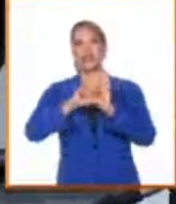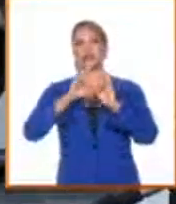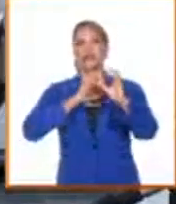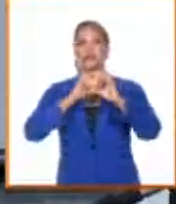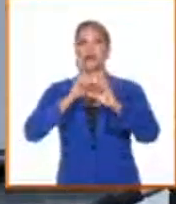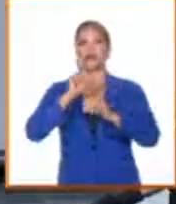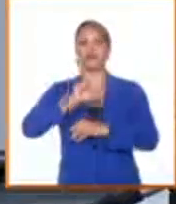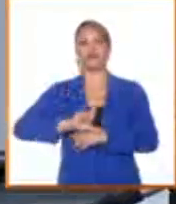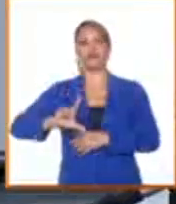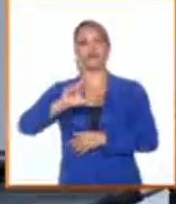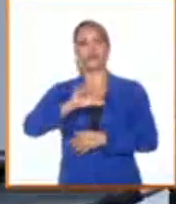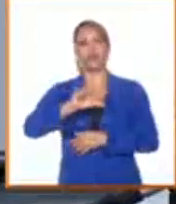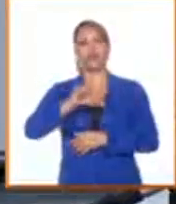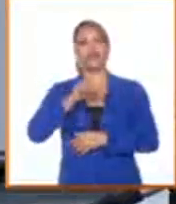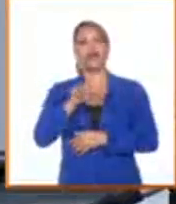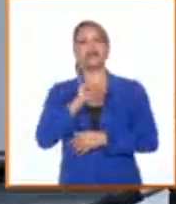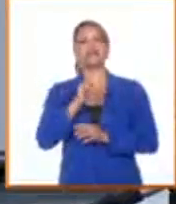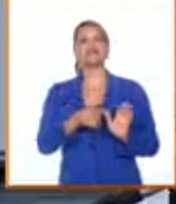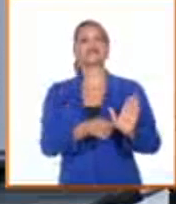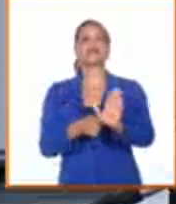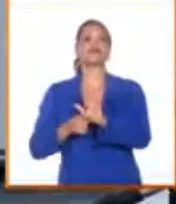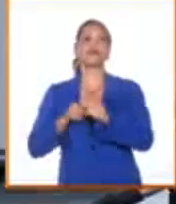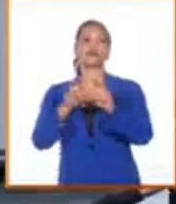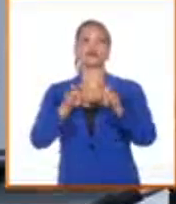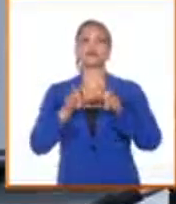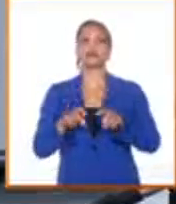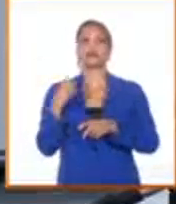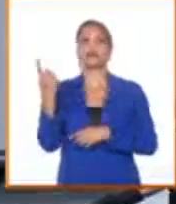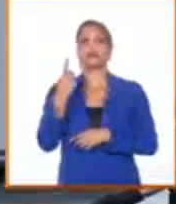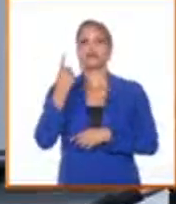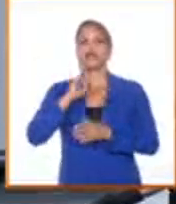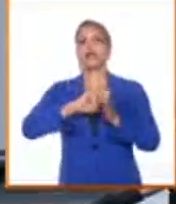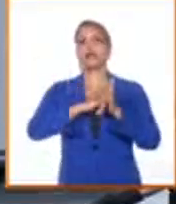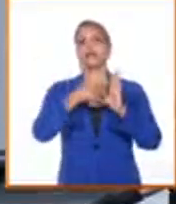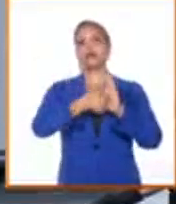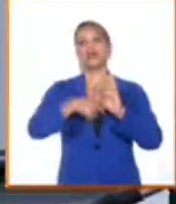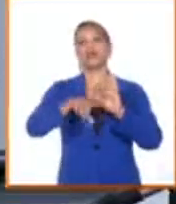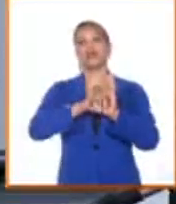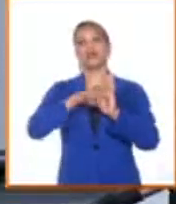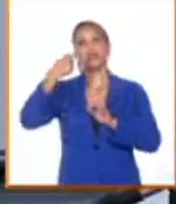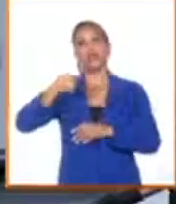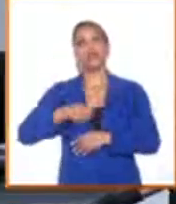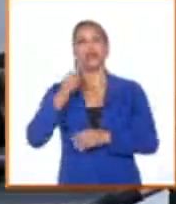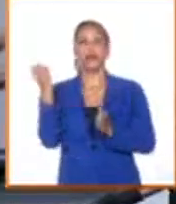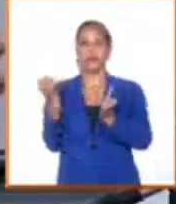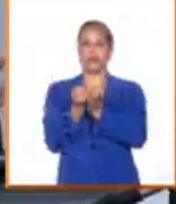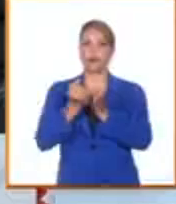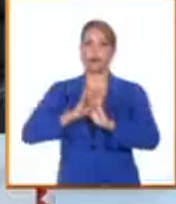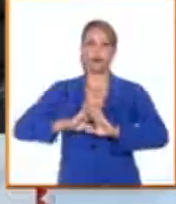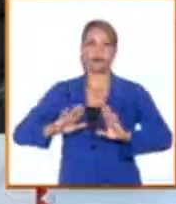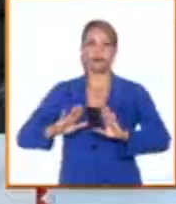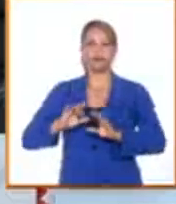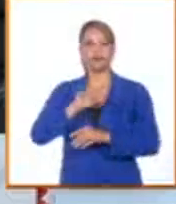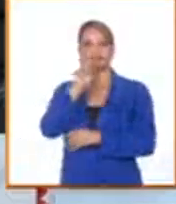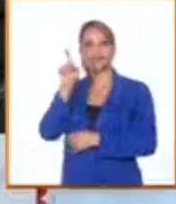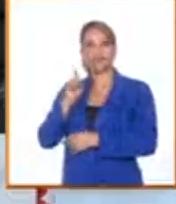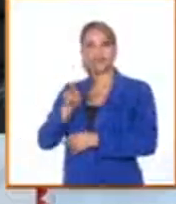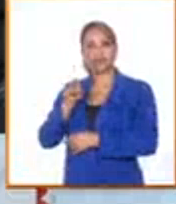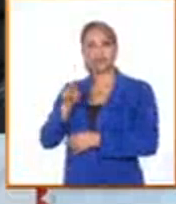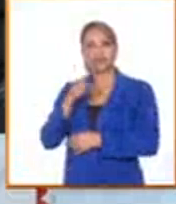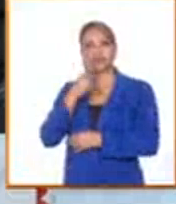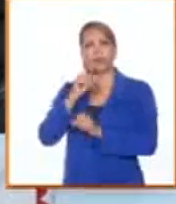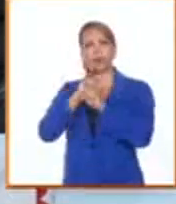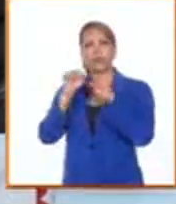Y así se presentaba a la Asamblea Nacional con este material, ese proyecto de ley ya finalmente aprobado. Onelio, tú has tenido la posibilidad